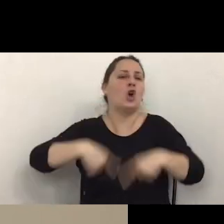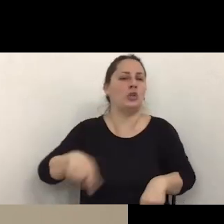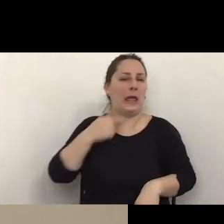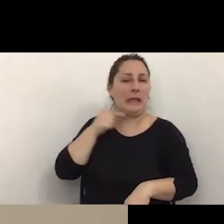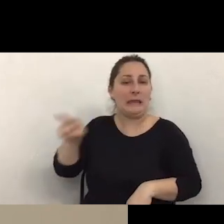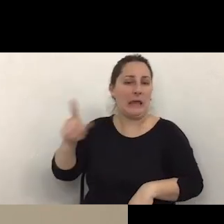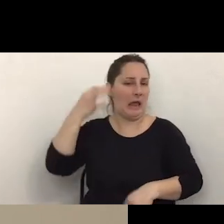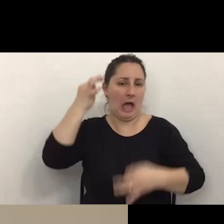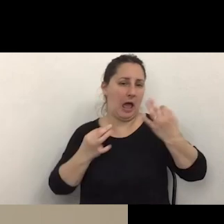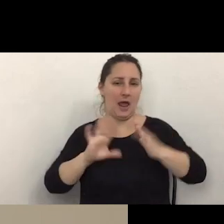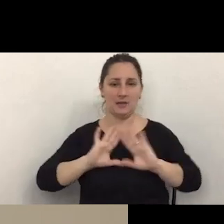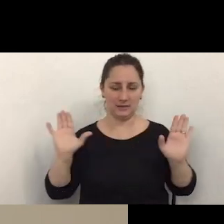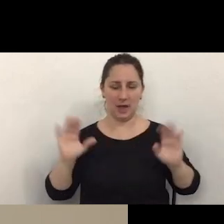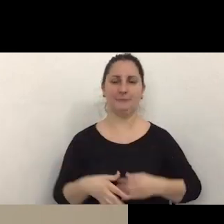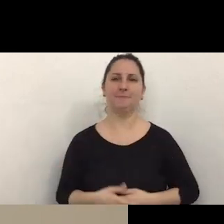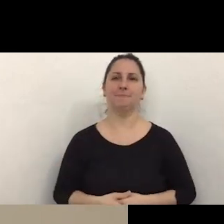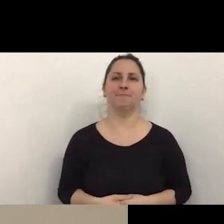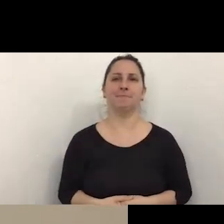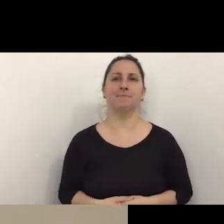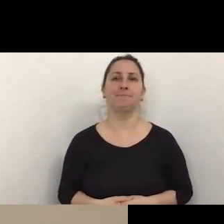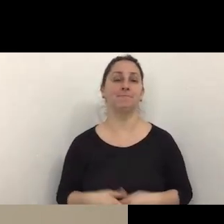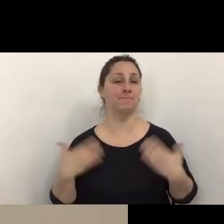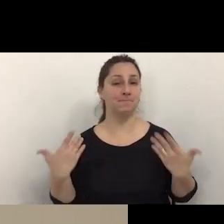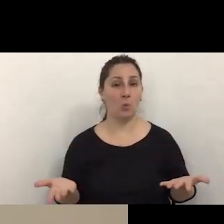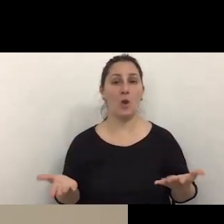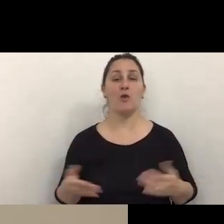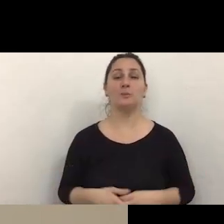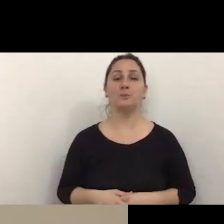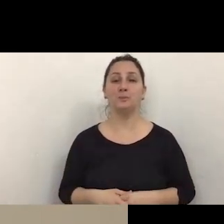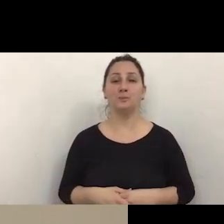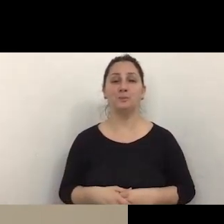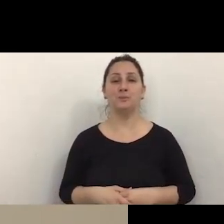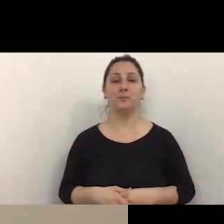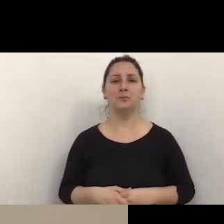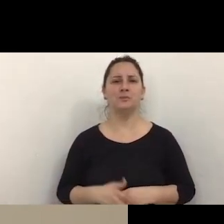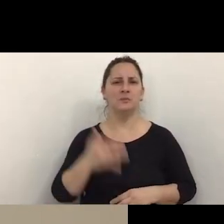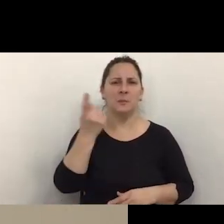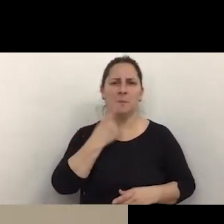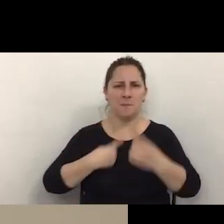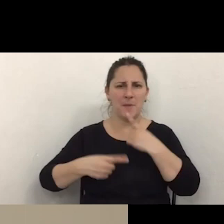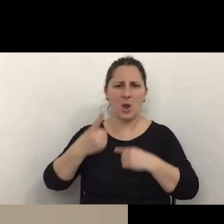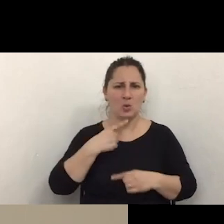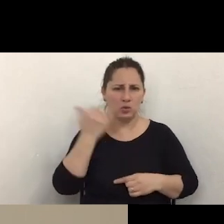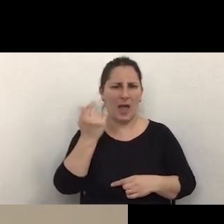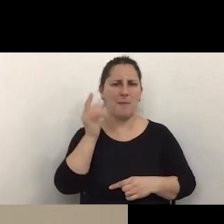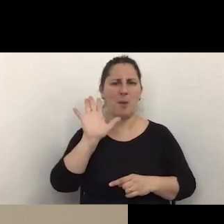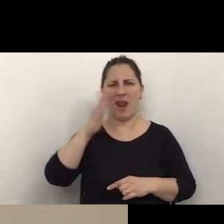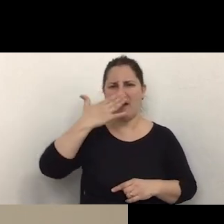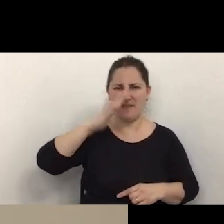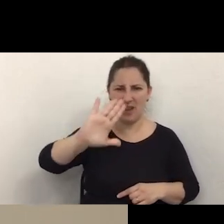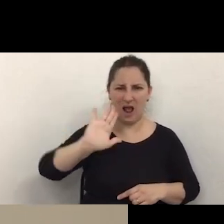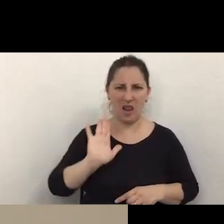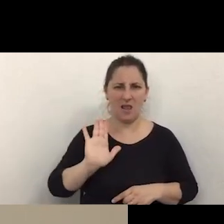¿Sí? Así que bueno, hay algunas preguntas, pero las dejamos para el final, ¿no?